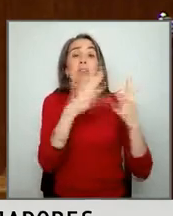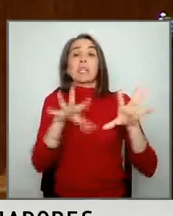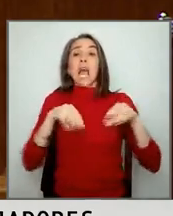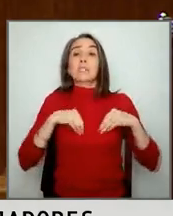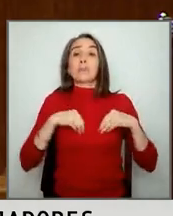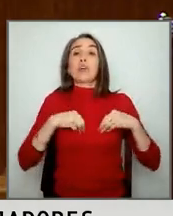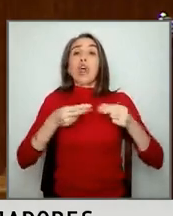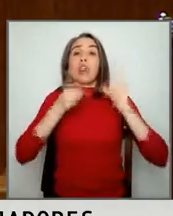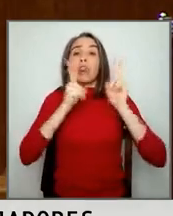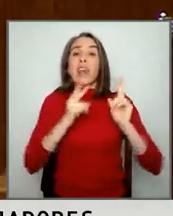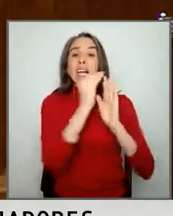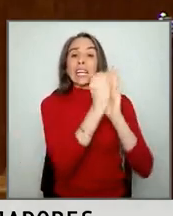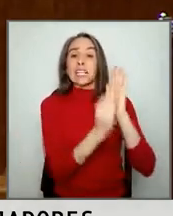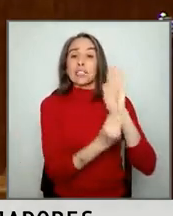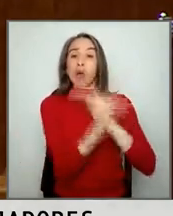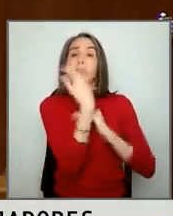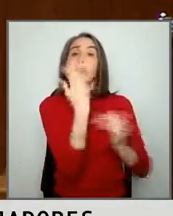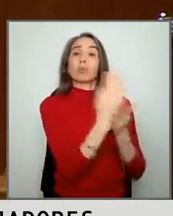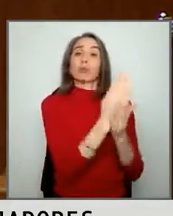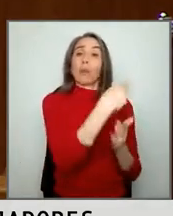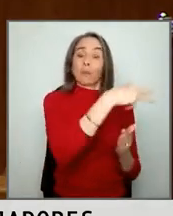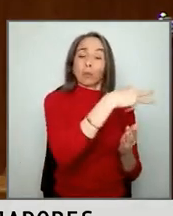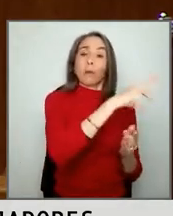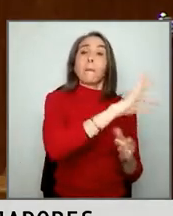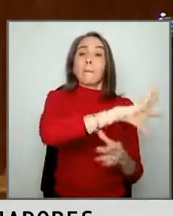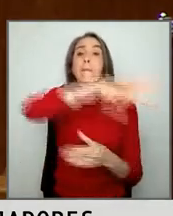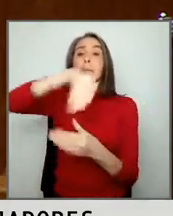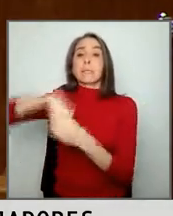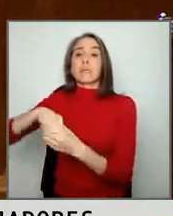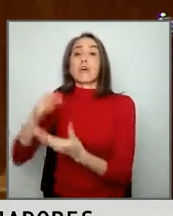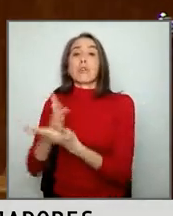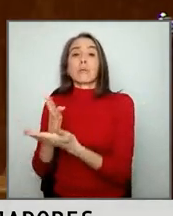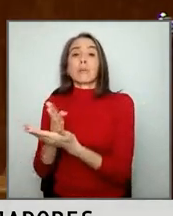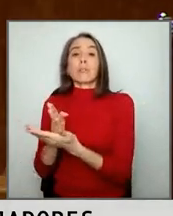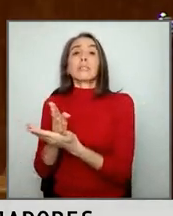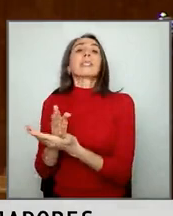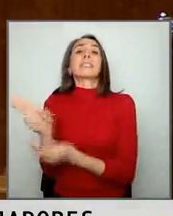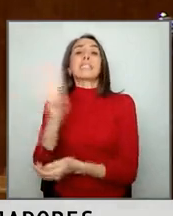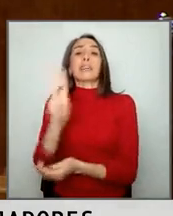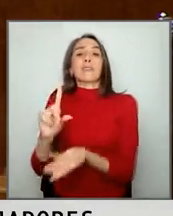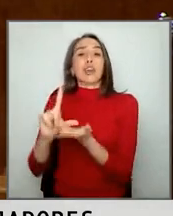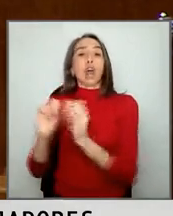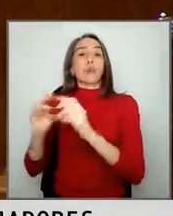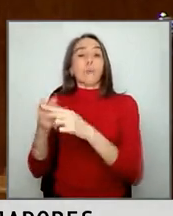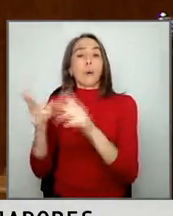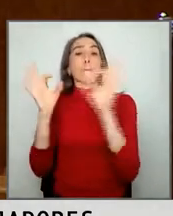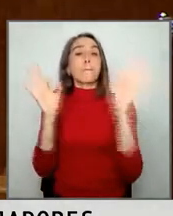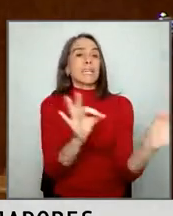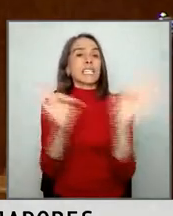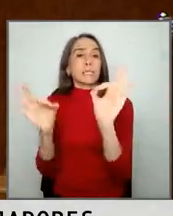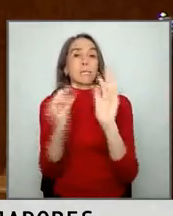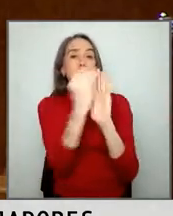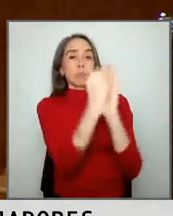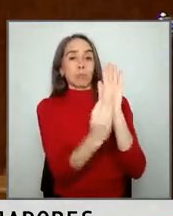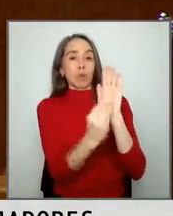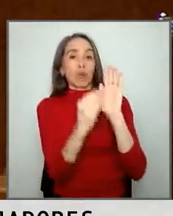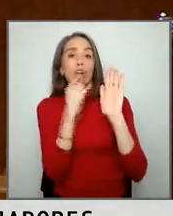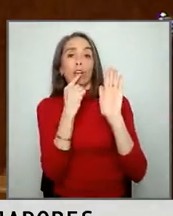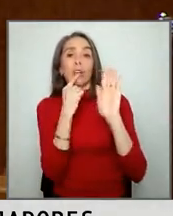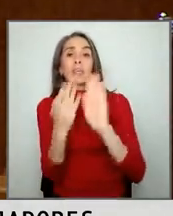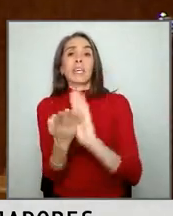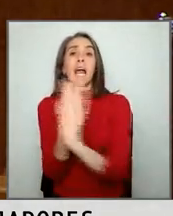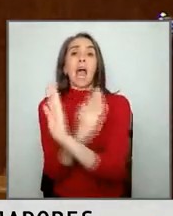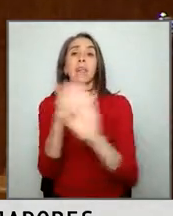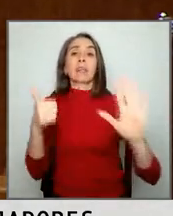a los servicios locales de Educación Pública las condiciones pactadas con anterioridad a seis meses contado desde